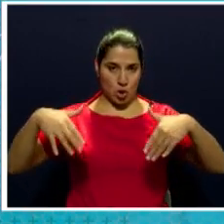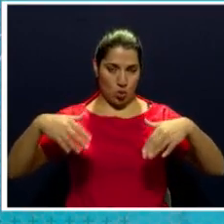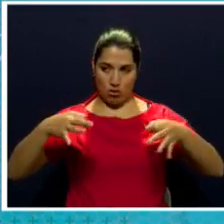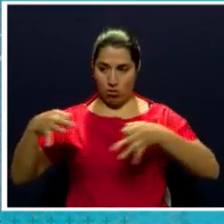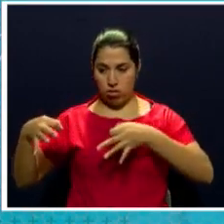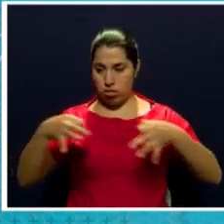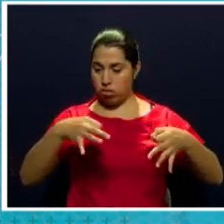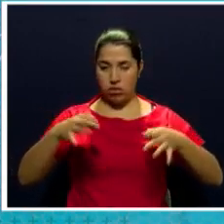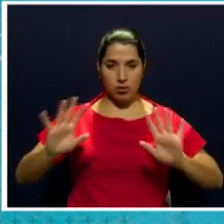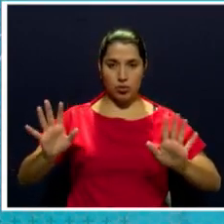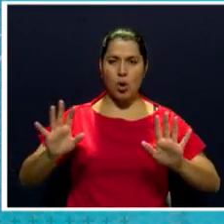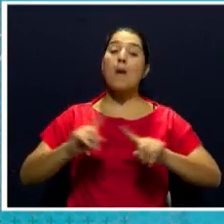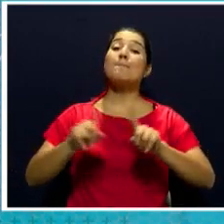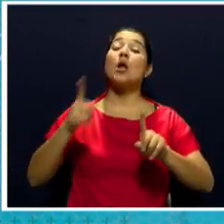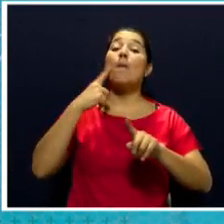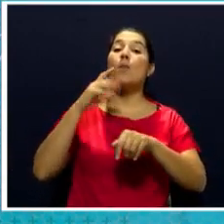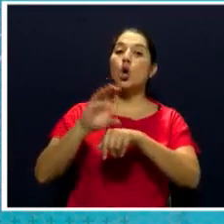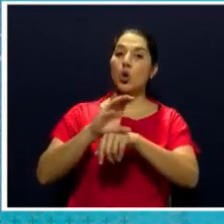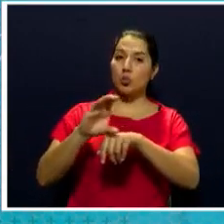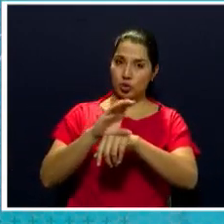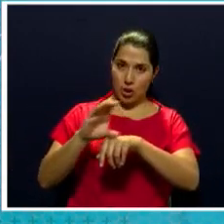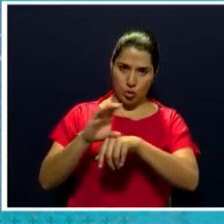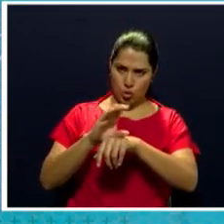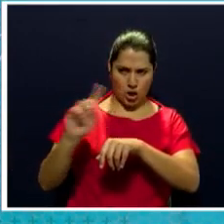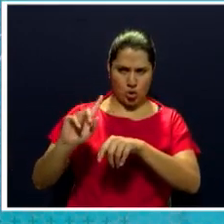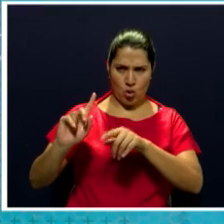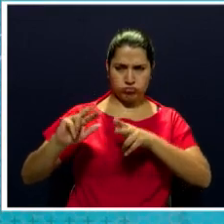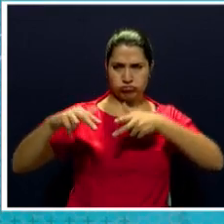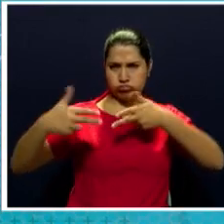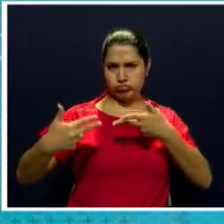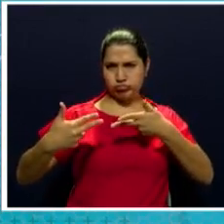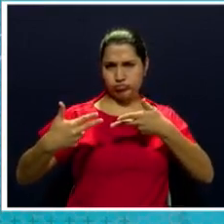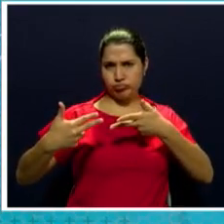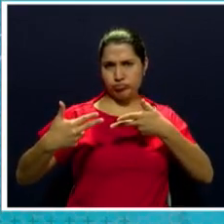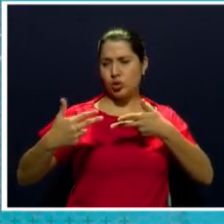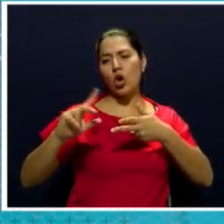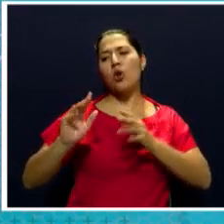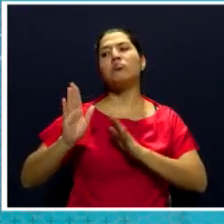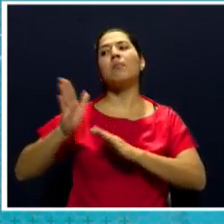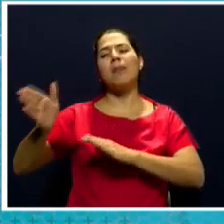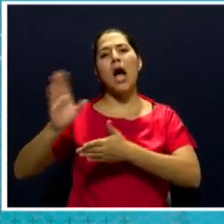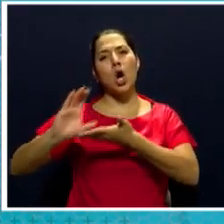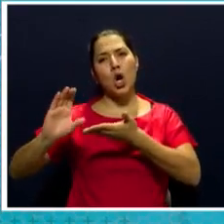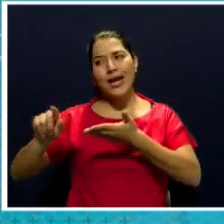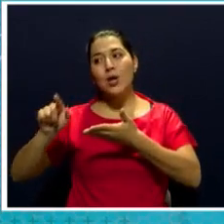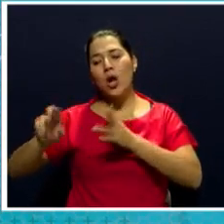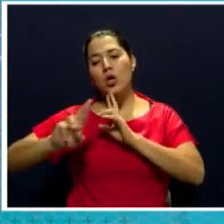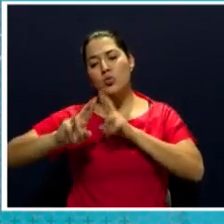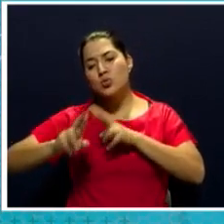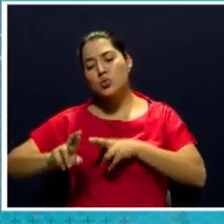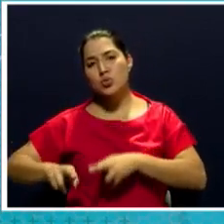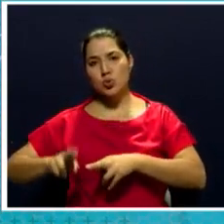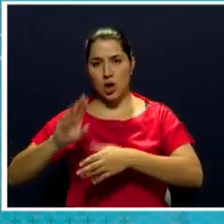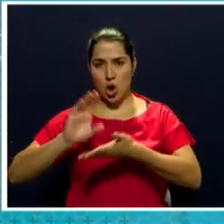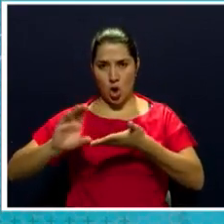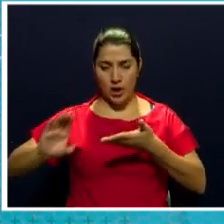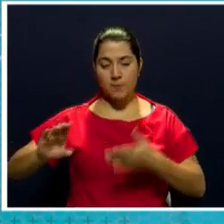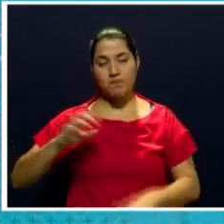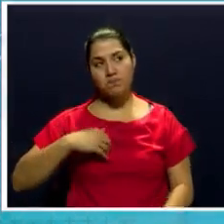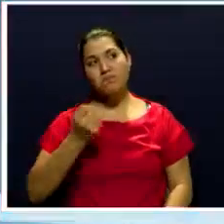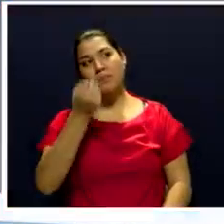llena offline, pero siempre de manera computarizada, y ese es un poco el panorama a este punto. Entiendo,